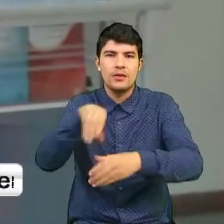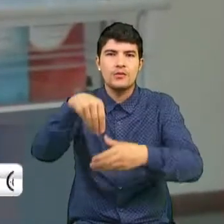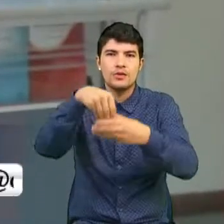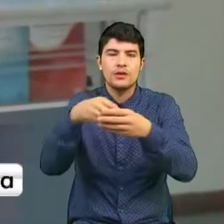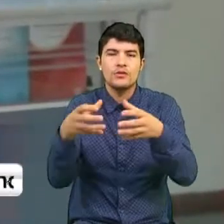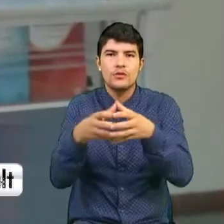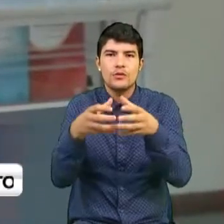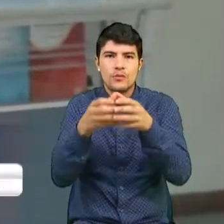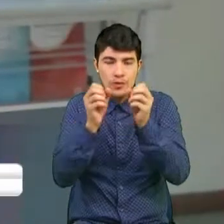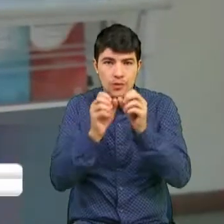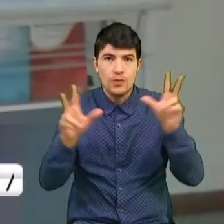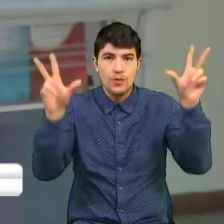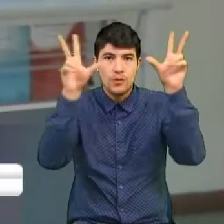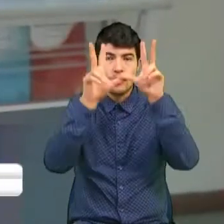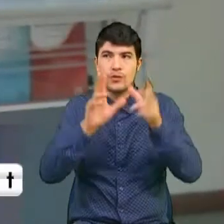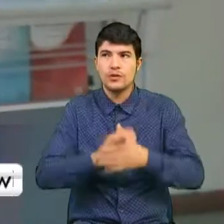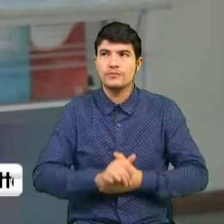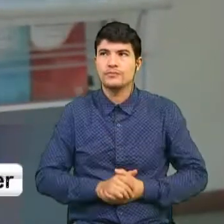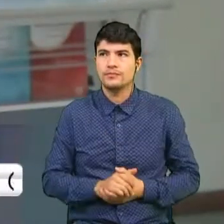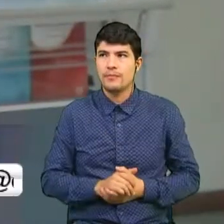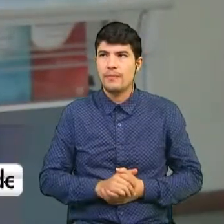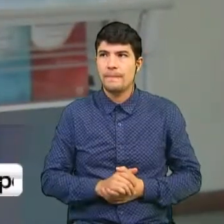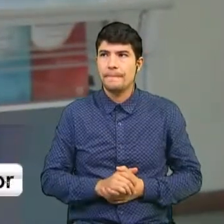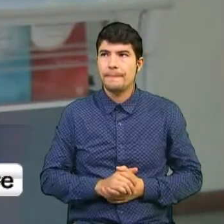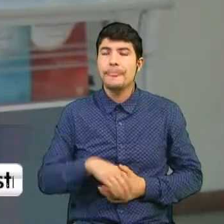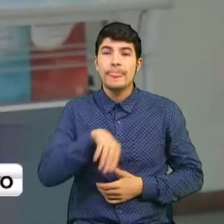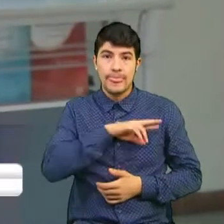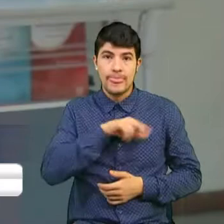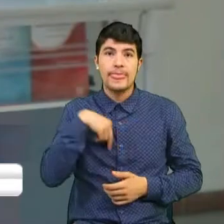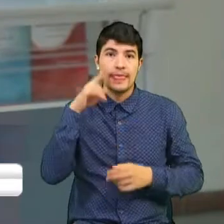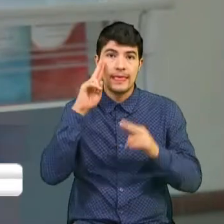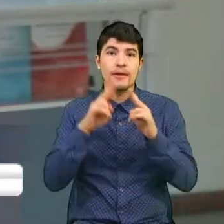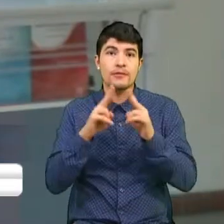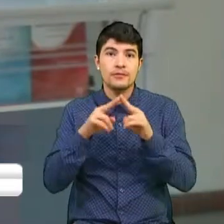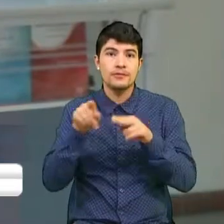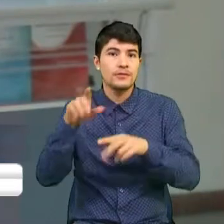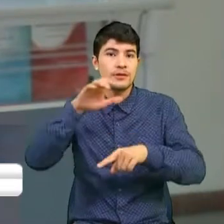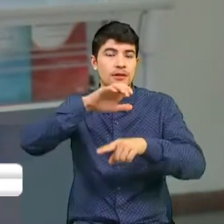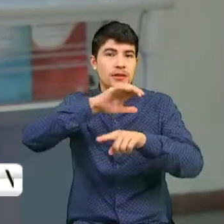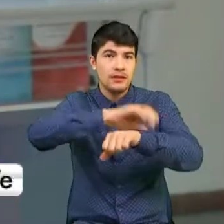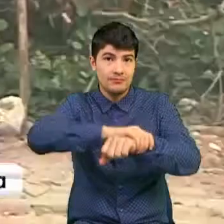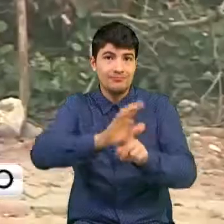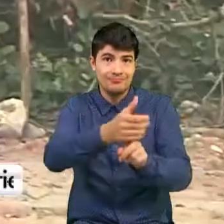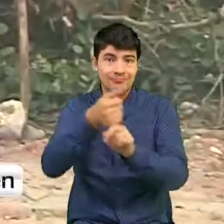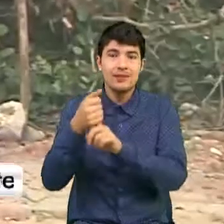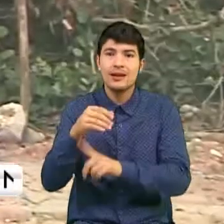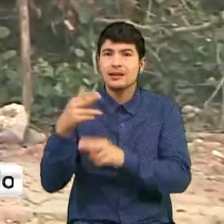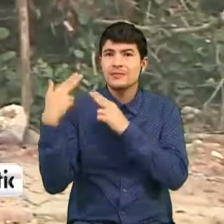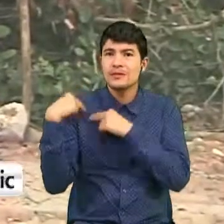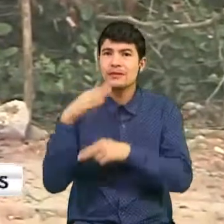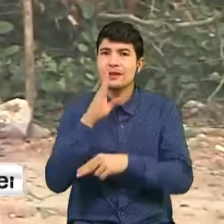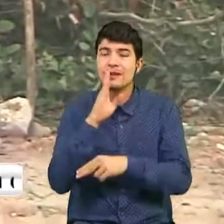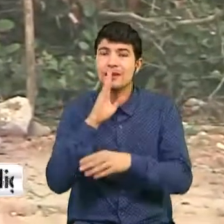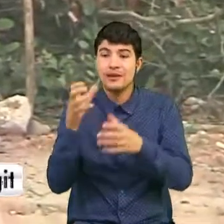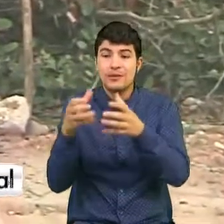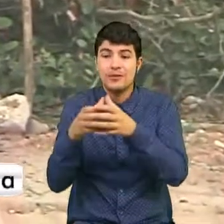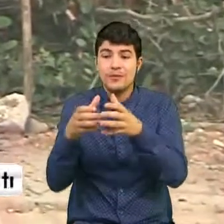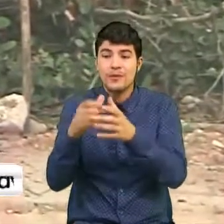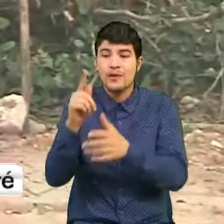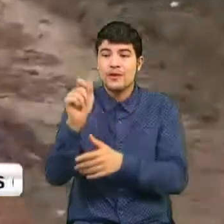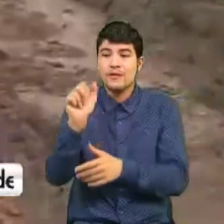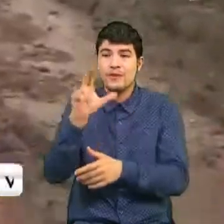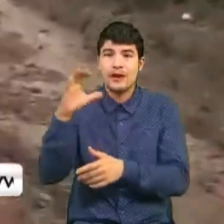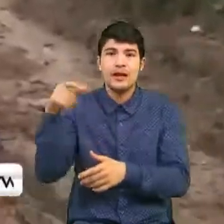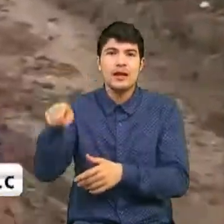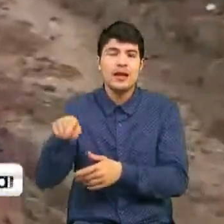secuestro fue dado precisamente por disidentes del grupo terrorista de las farc esto indica que no existe ninguna política y